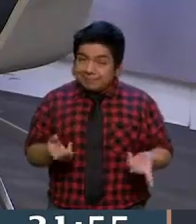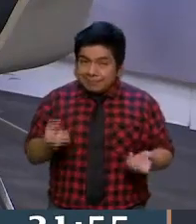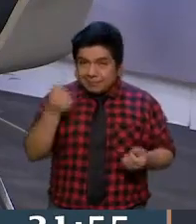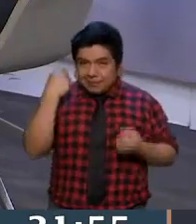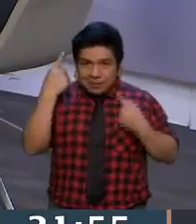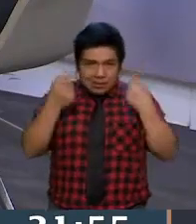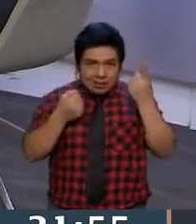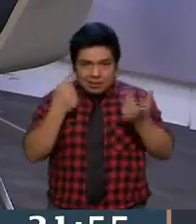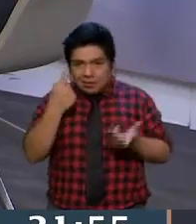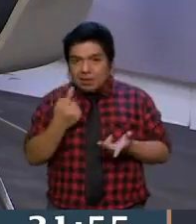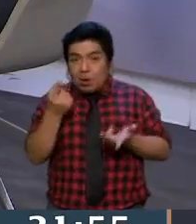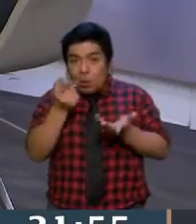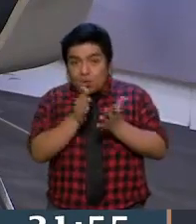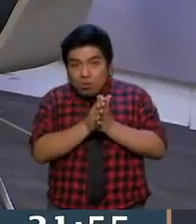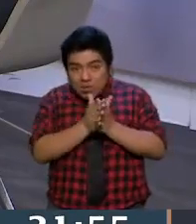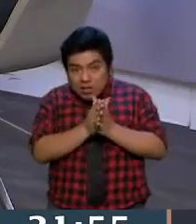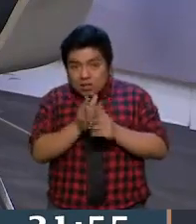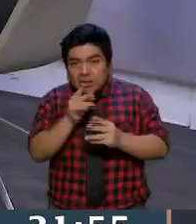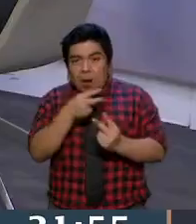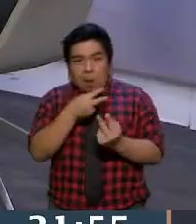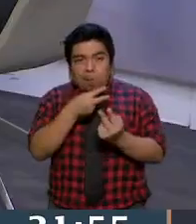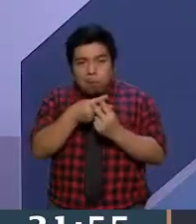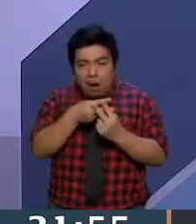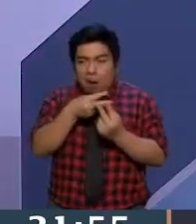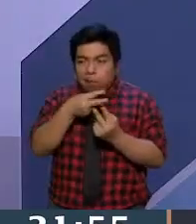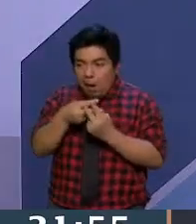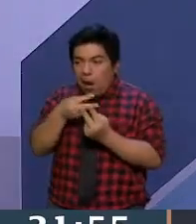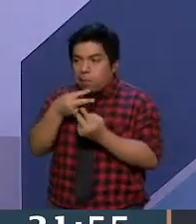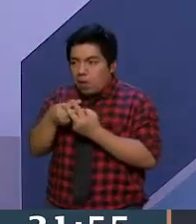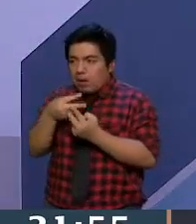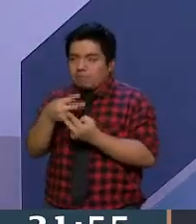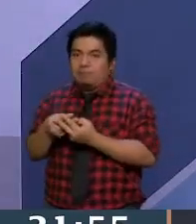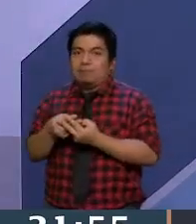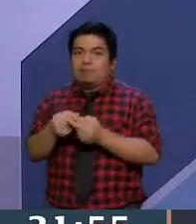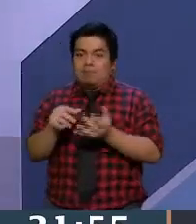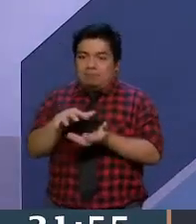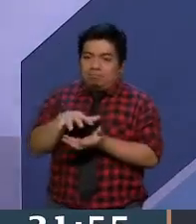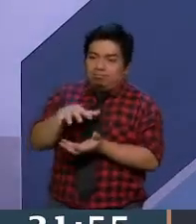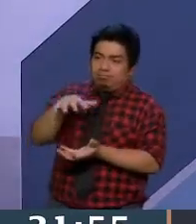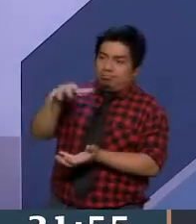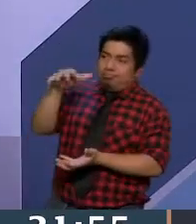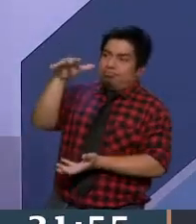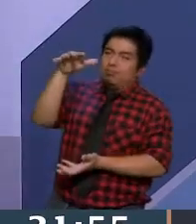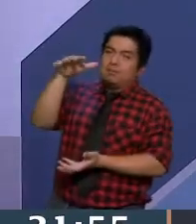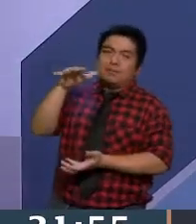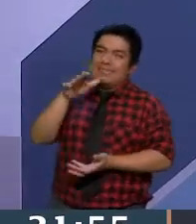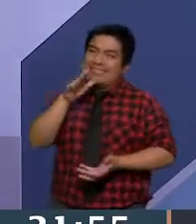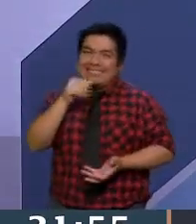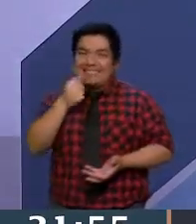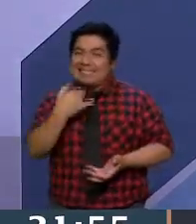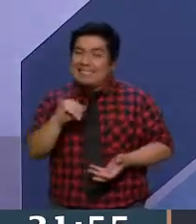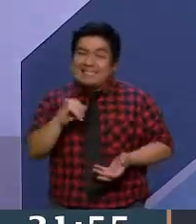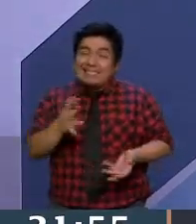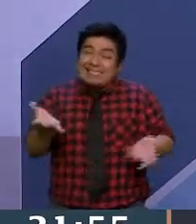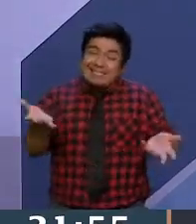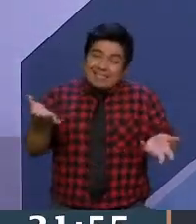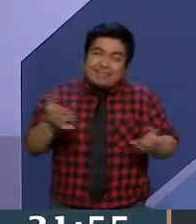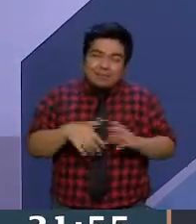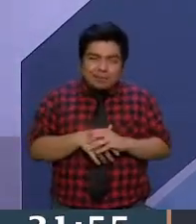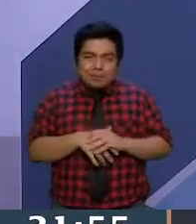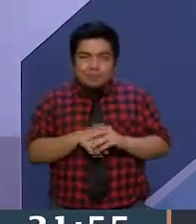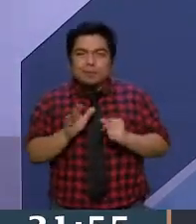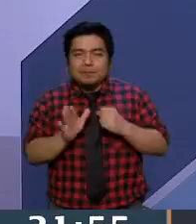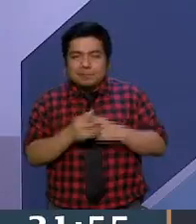creara un libro por cada hashtag o tendencia que existe. No podríamos, ¿no? Es absurdo. Entonces,